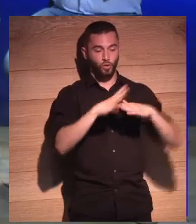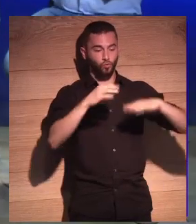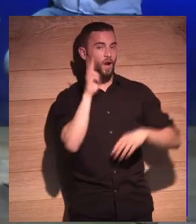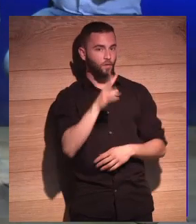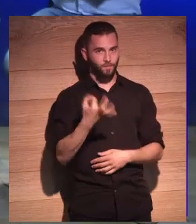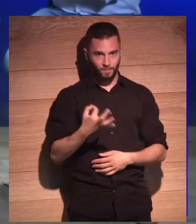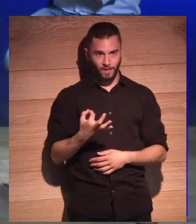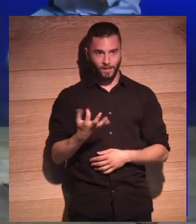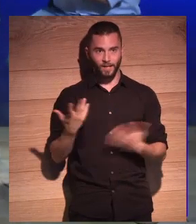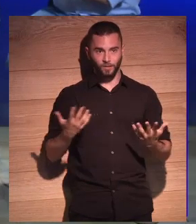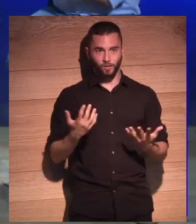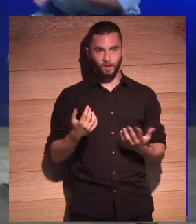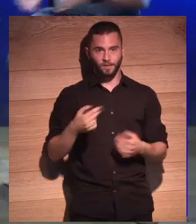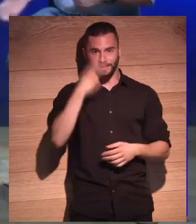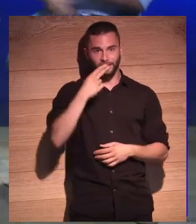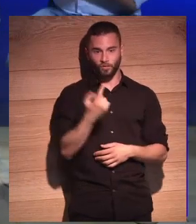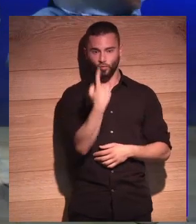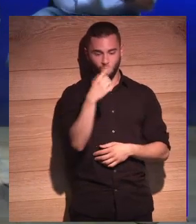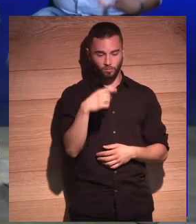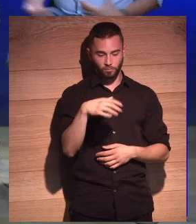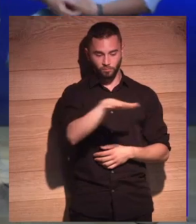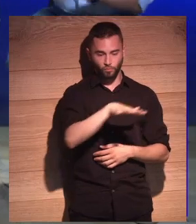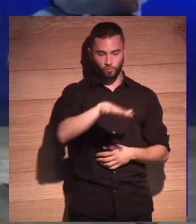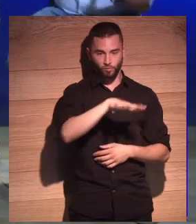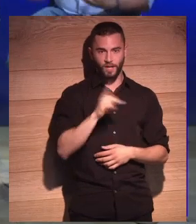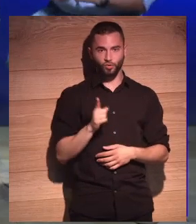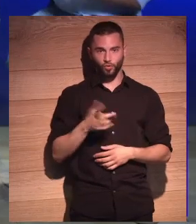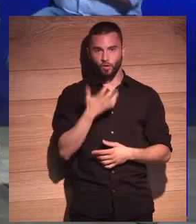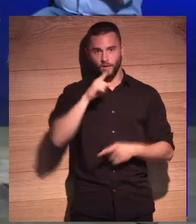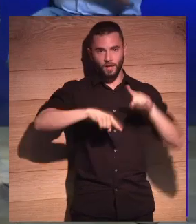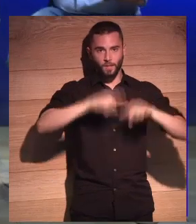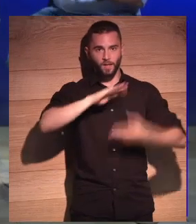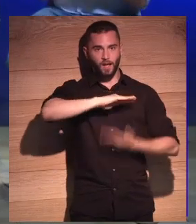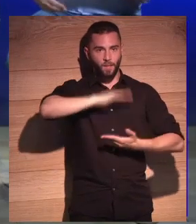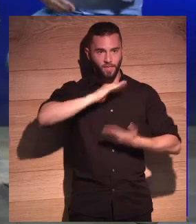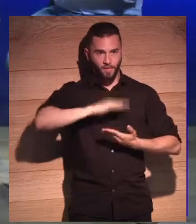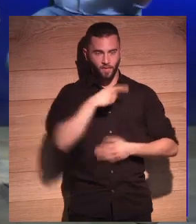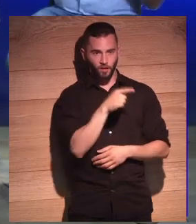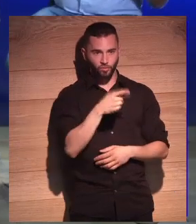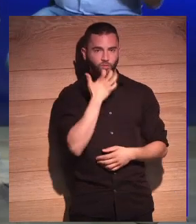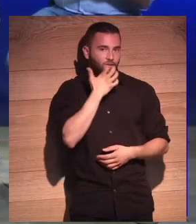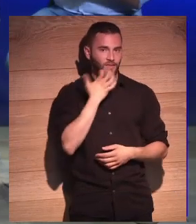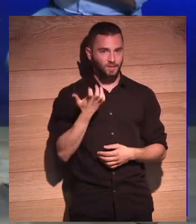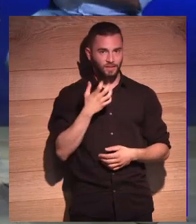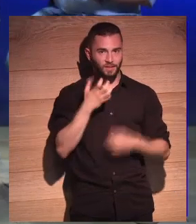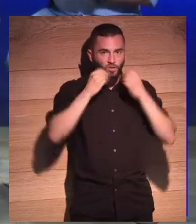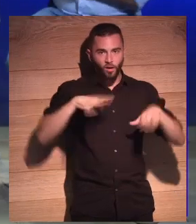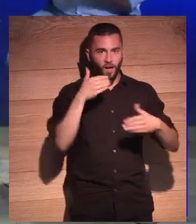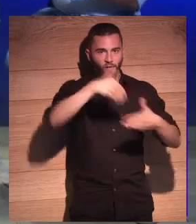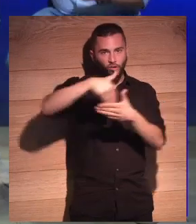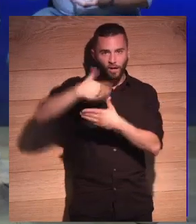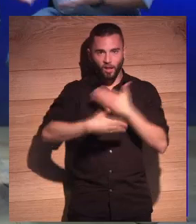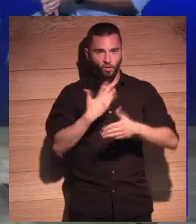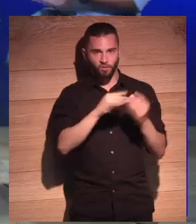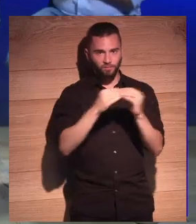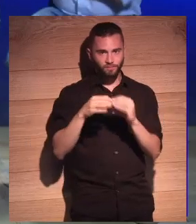pones lo interesante, estás solo en un sitio. Ya depende de la capacidad que tengas tú o el storytelling que quieras meter, si el resto de elementos forman